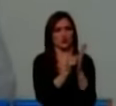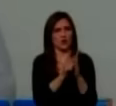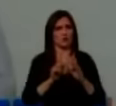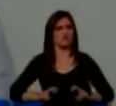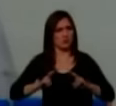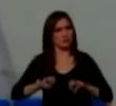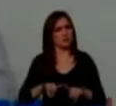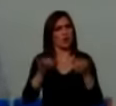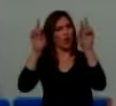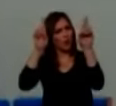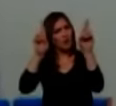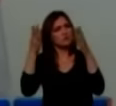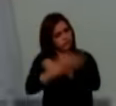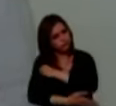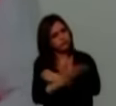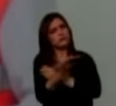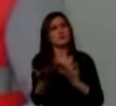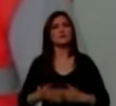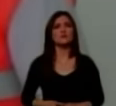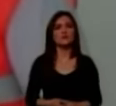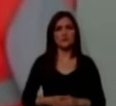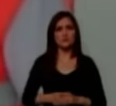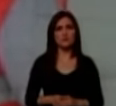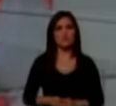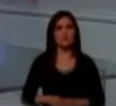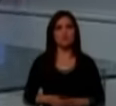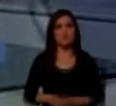puedan ser sancionados todos los involucrados.